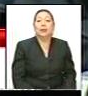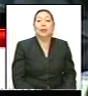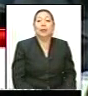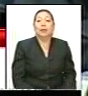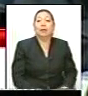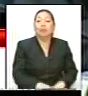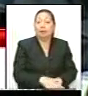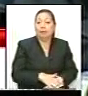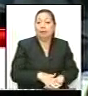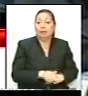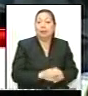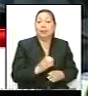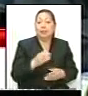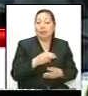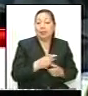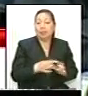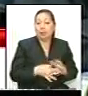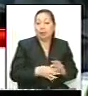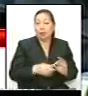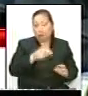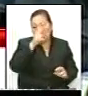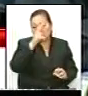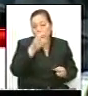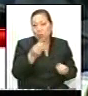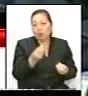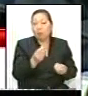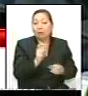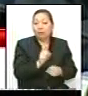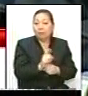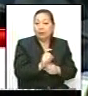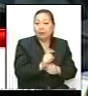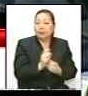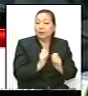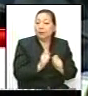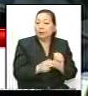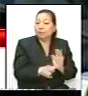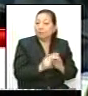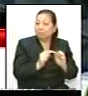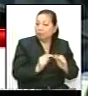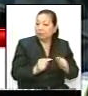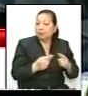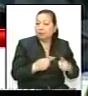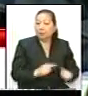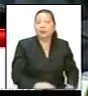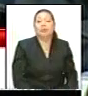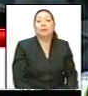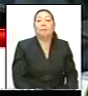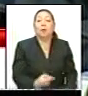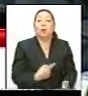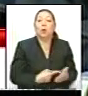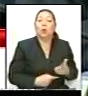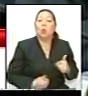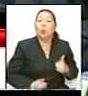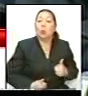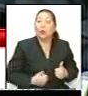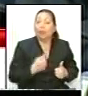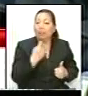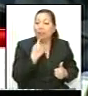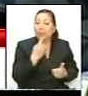plan maestro del Centro Histórico de Cusco y construir excediendo la volumetría permitida, por lo cual se ordenó